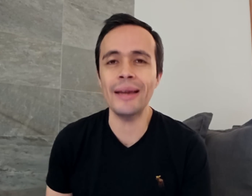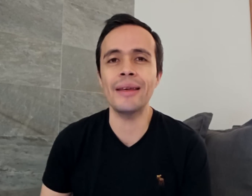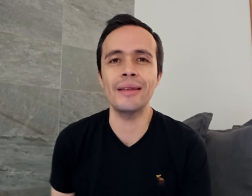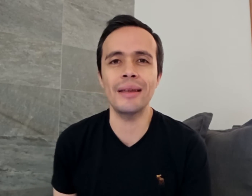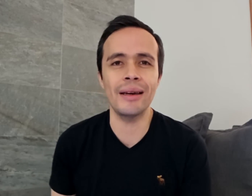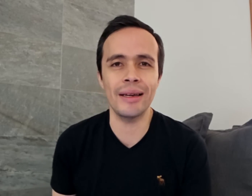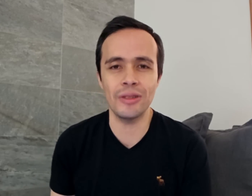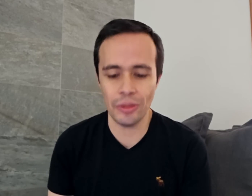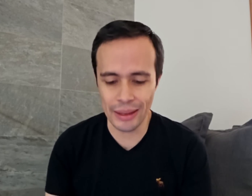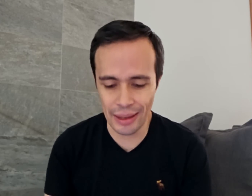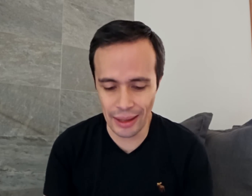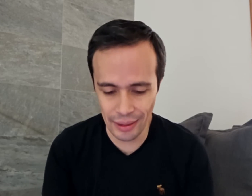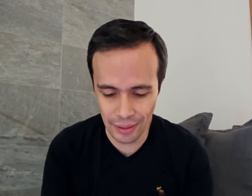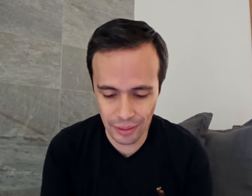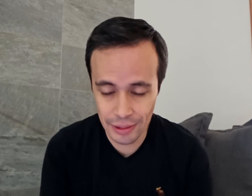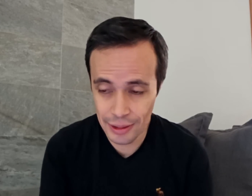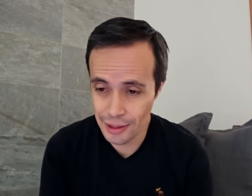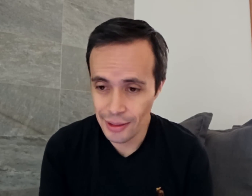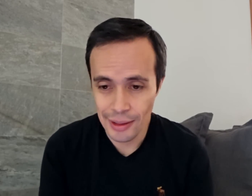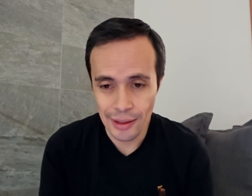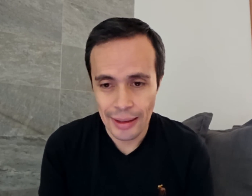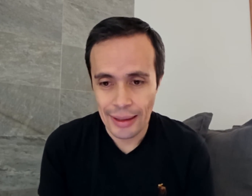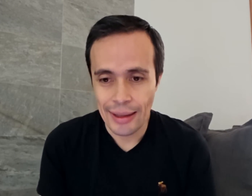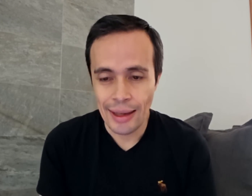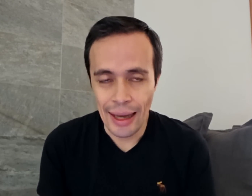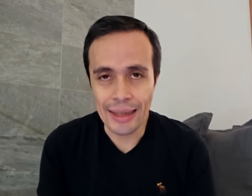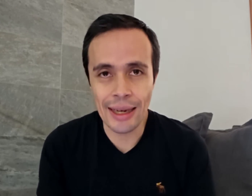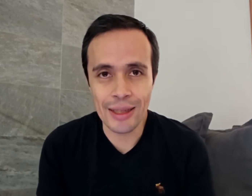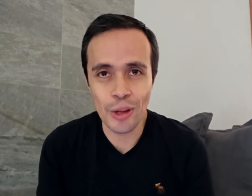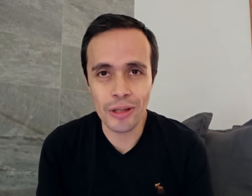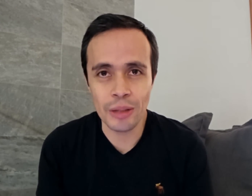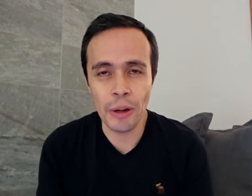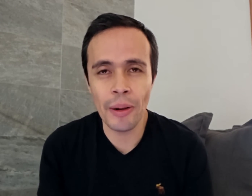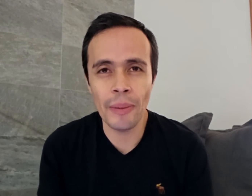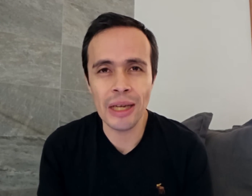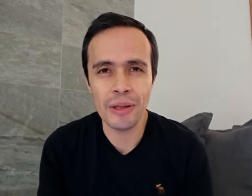neoliberal. A ver quién tiene el rancho más grande, ¿no? Así las cosas. Pero bueno, vamos a